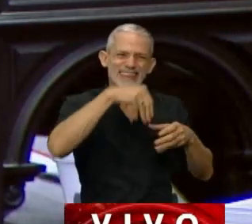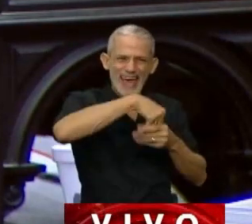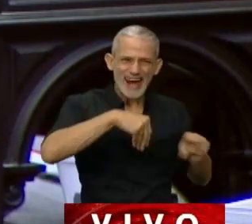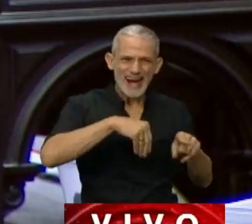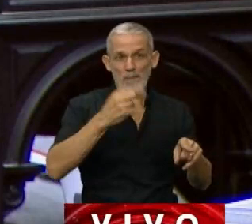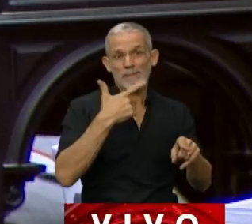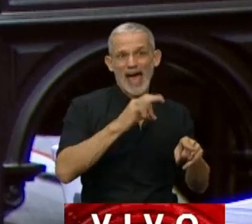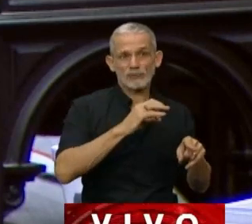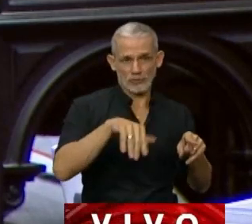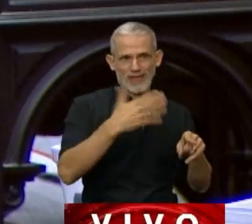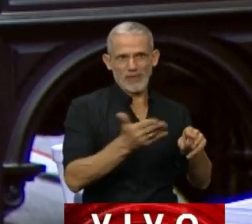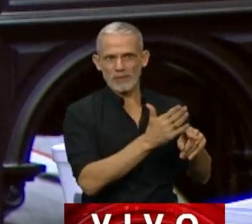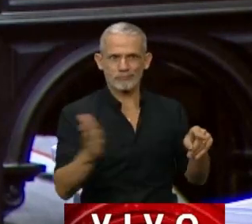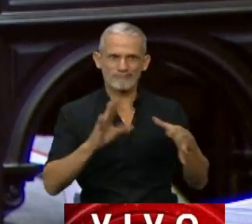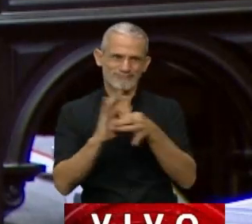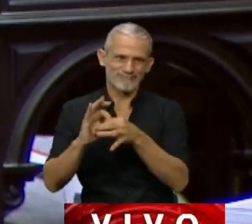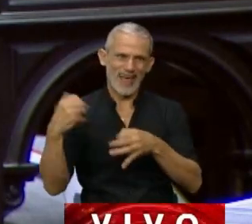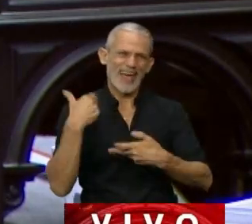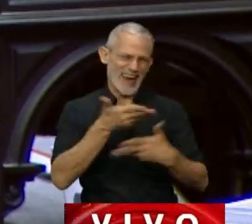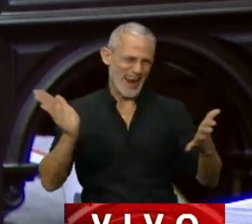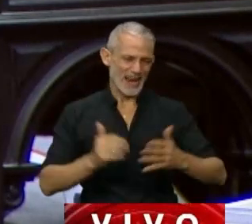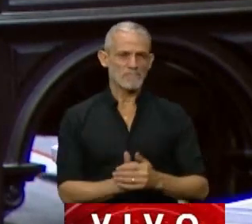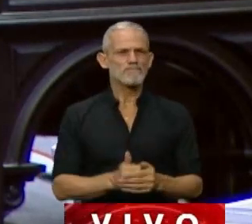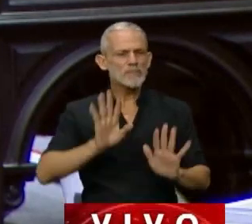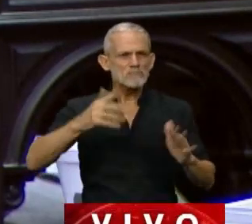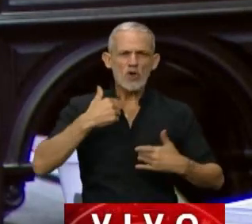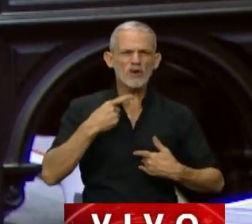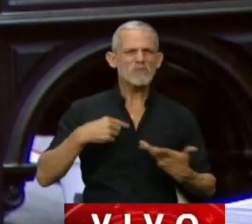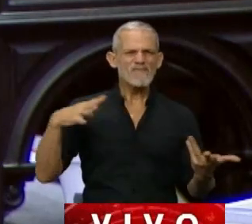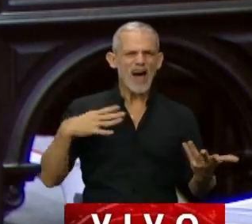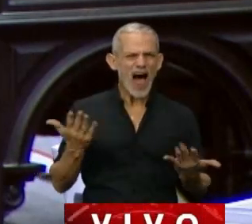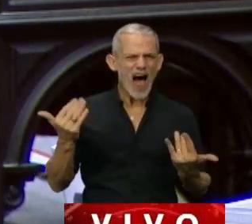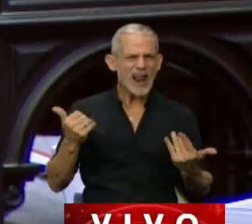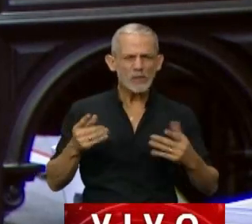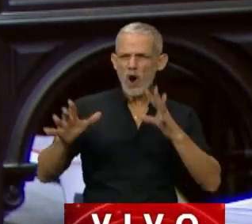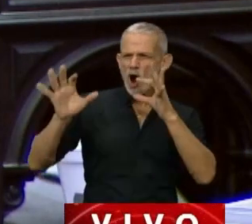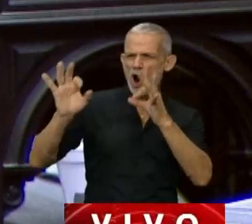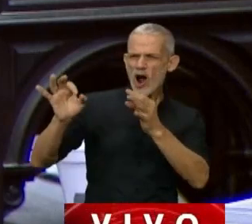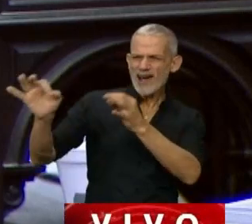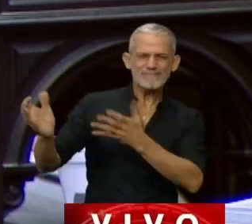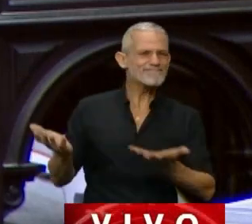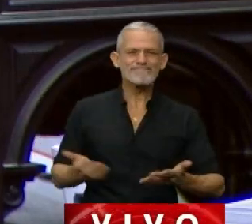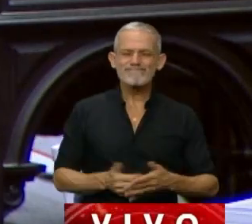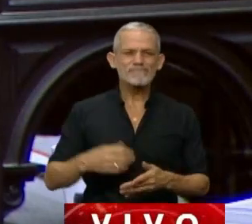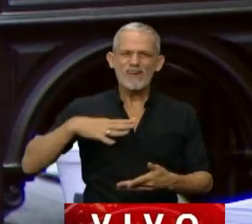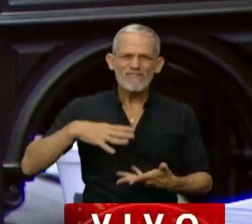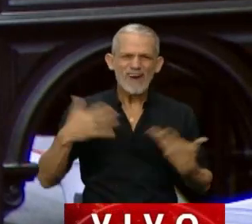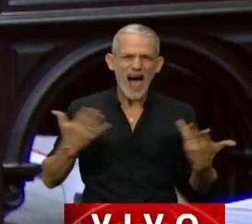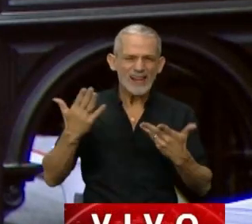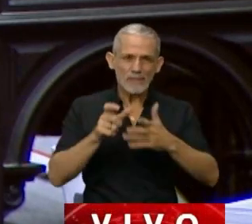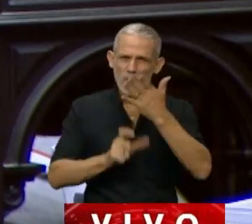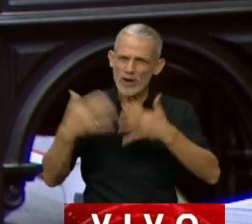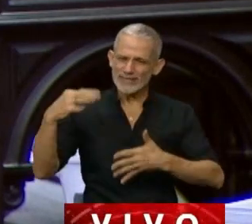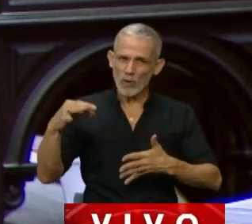lleva a una elección general. Pero ¿dónde digo que nos quedamos a mitad de camino? Y en esto debo decir